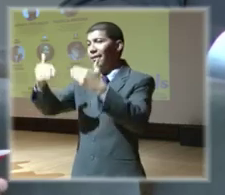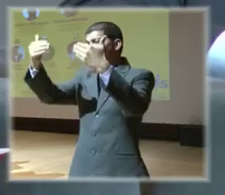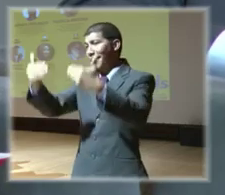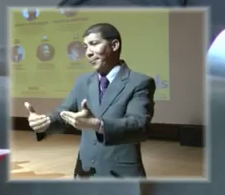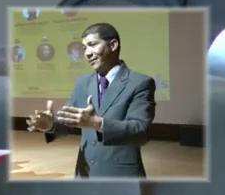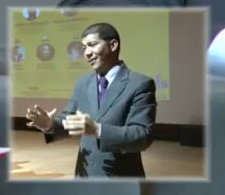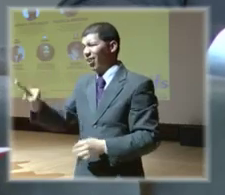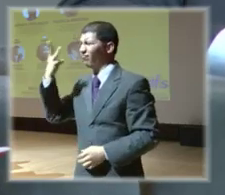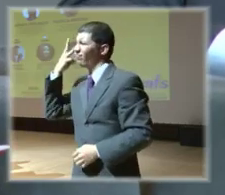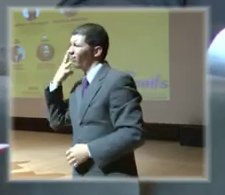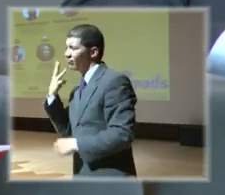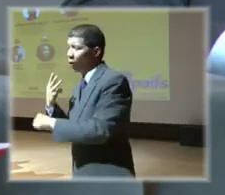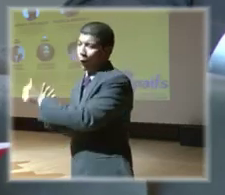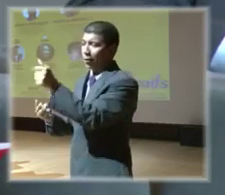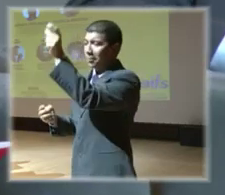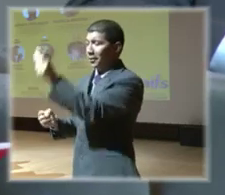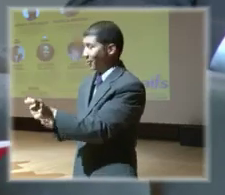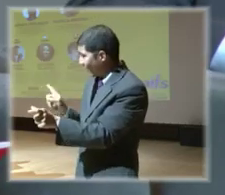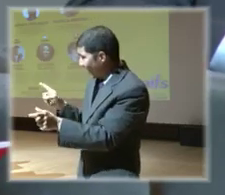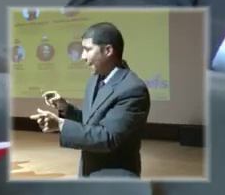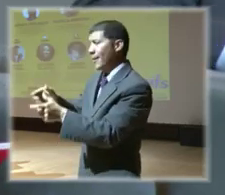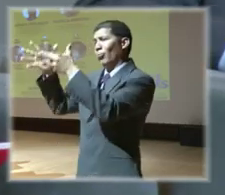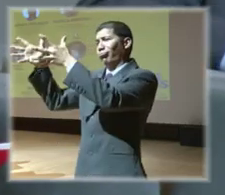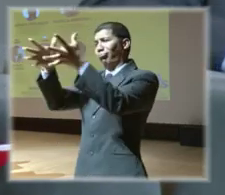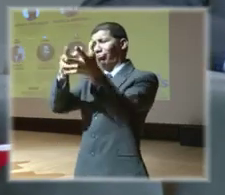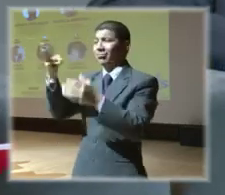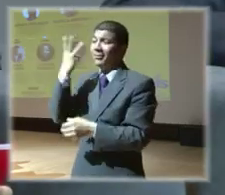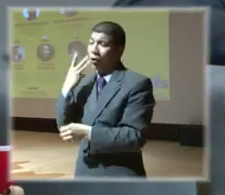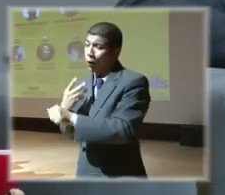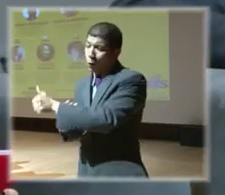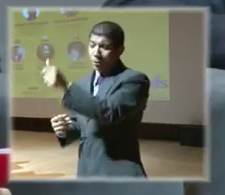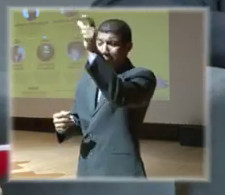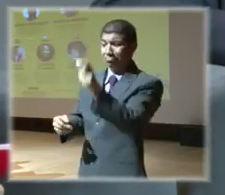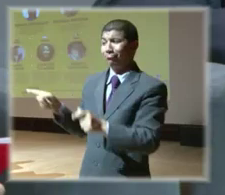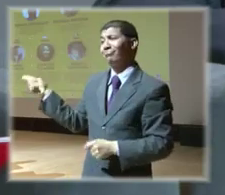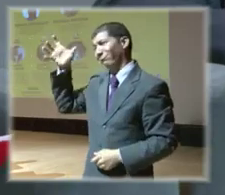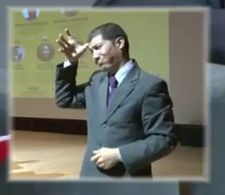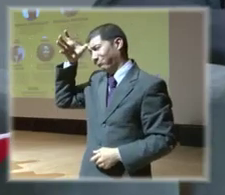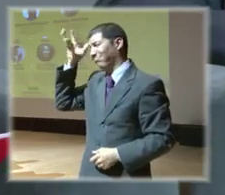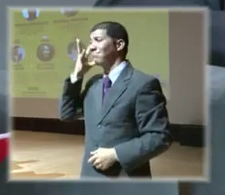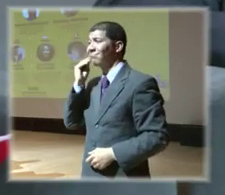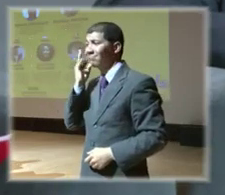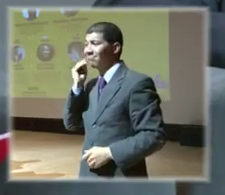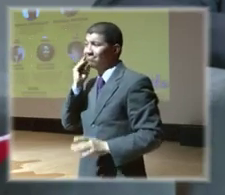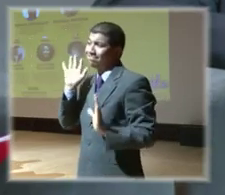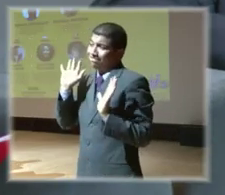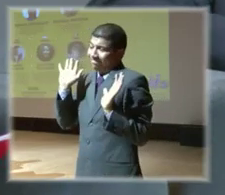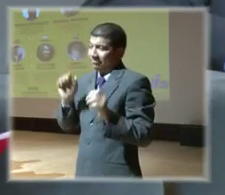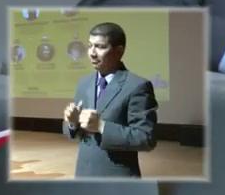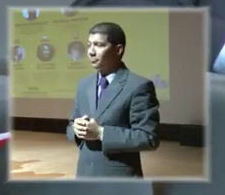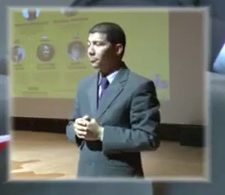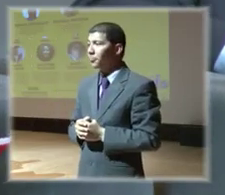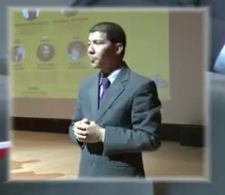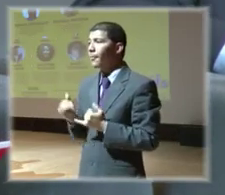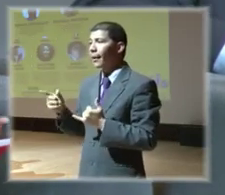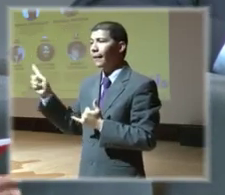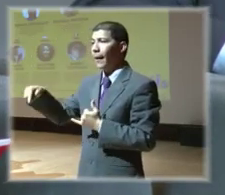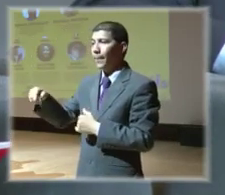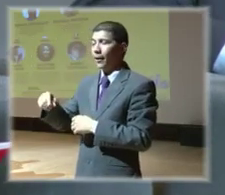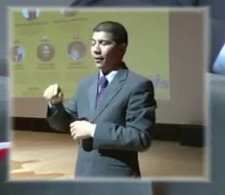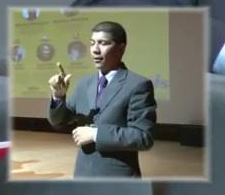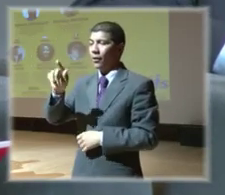iniciar esta conversación para que siga ocurriendo más allá de este encuentro. Agradezco particularmente a Open Society Foundations por hacer